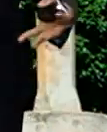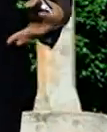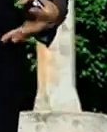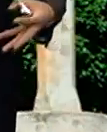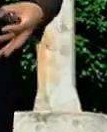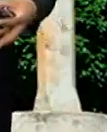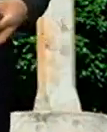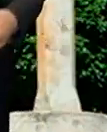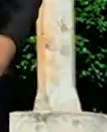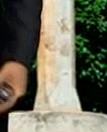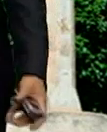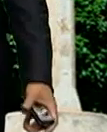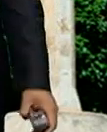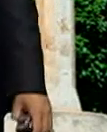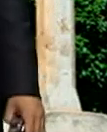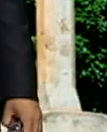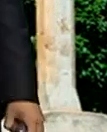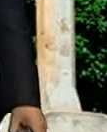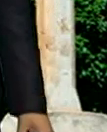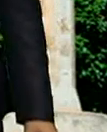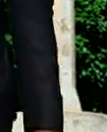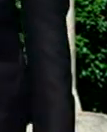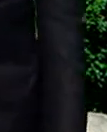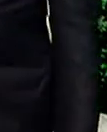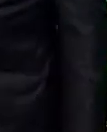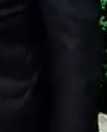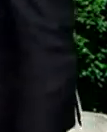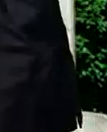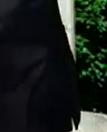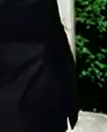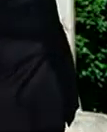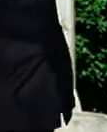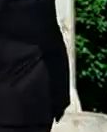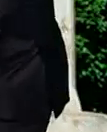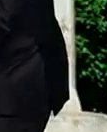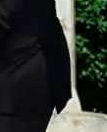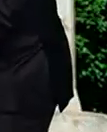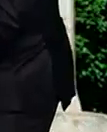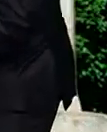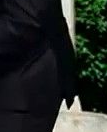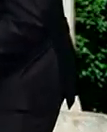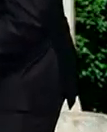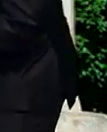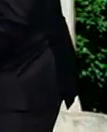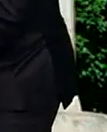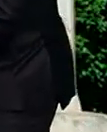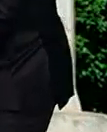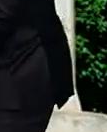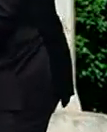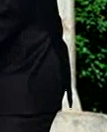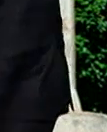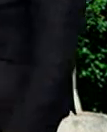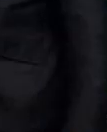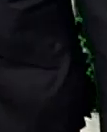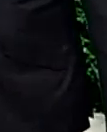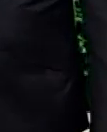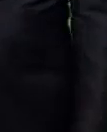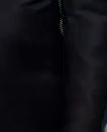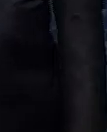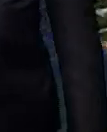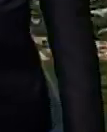se prevé tiempo un poco húmedo, pero ese tiempo húmedo también se va a estar expandiendo hacia Santa Cruz. Esperen una tarde nublada con algunos chubascos, temperaturas